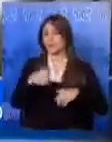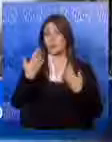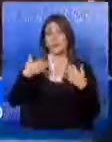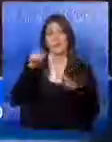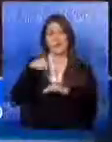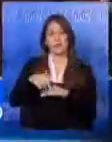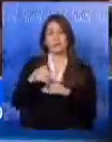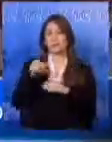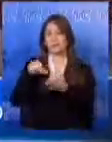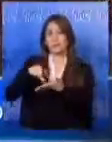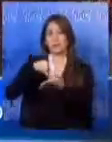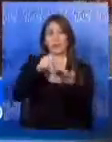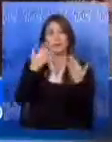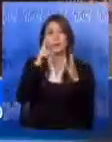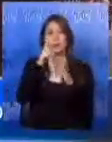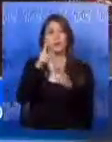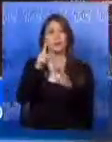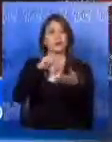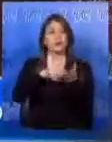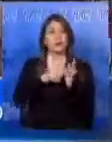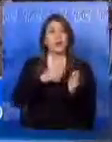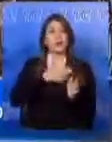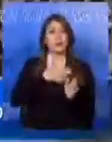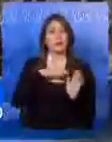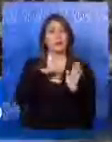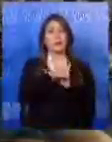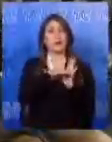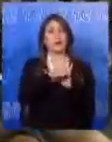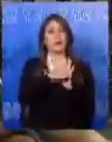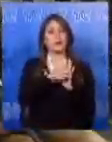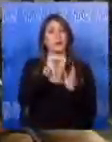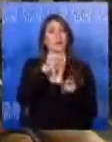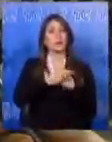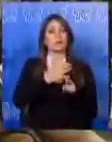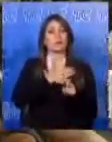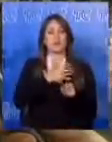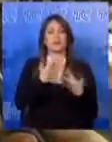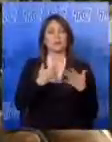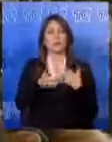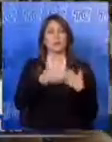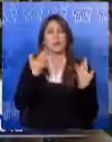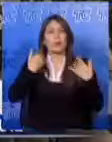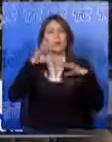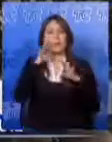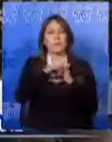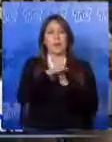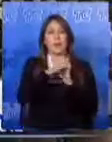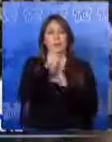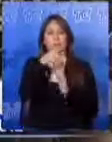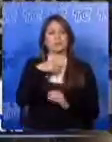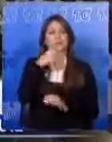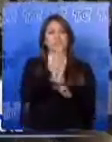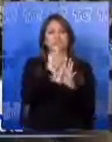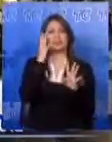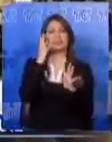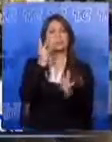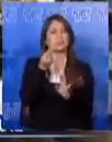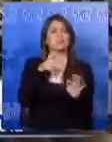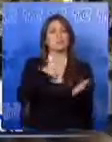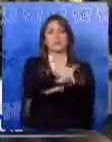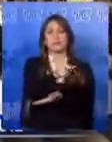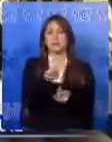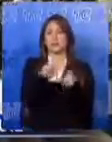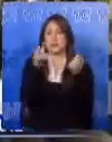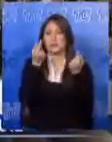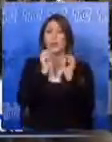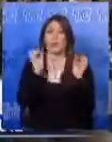sin necesidad de ser cliente y cancelar. Las personas que a la vez son clientes de esos bancos pueden aprovechar la